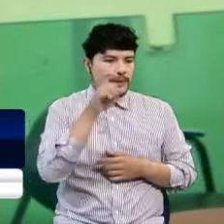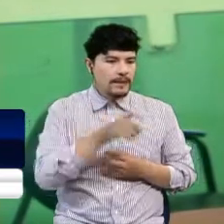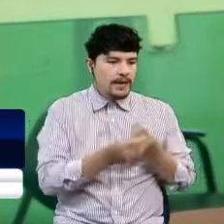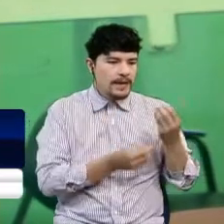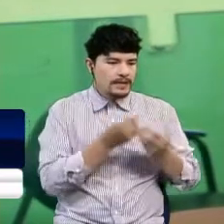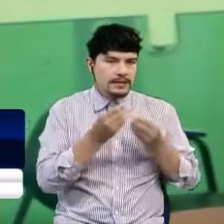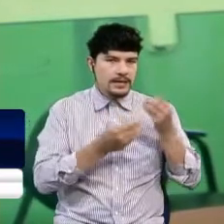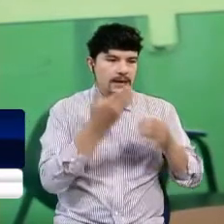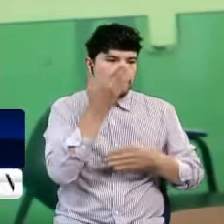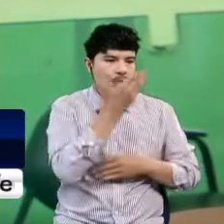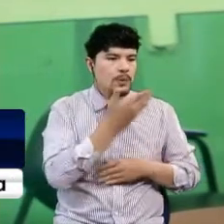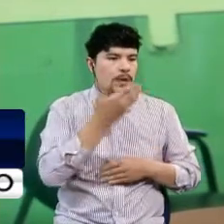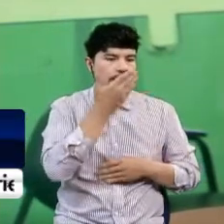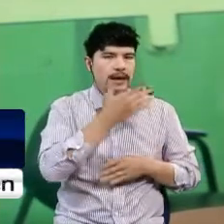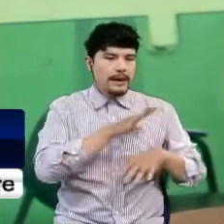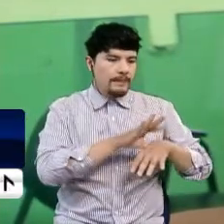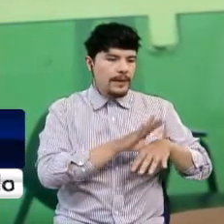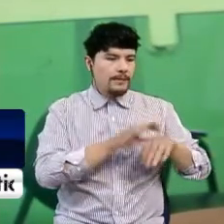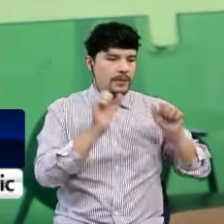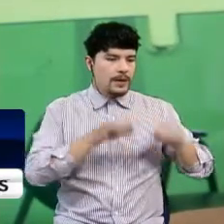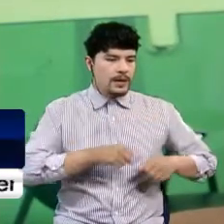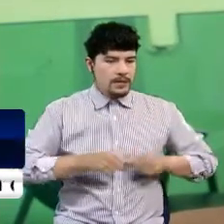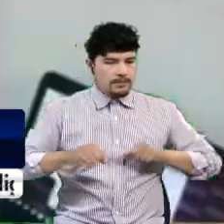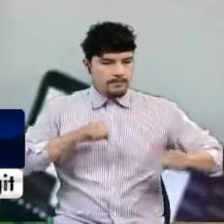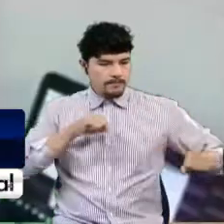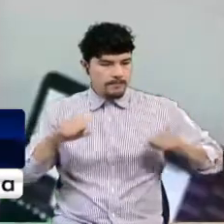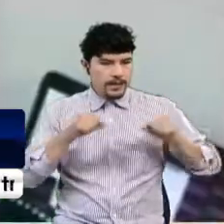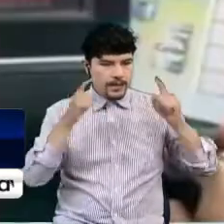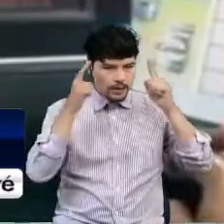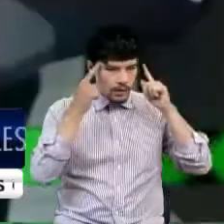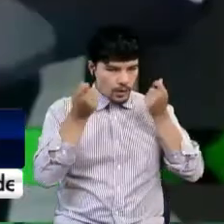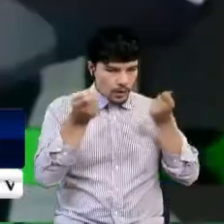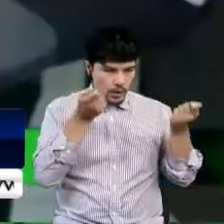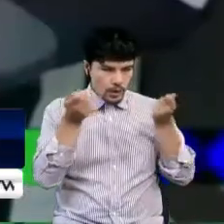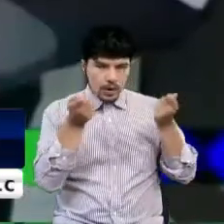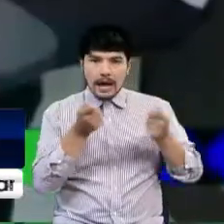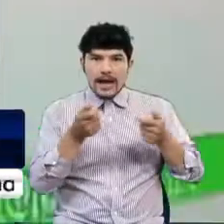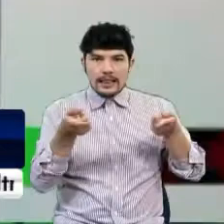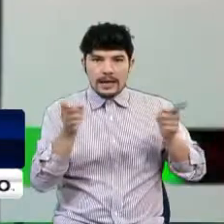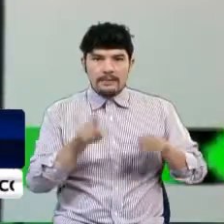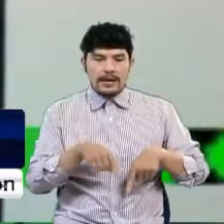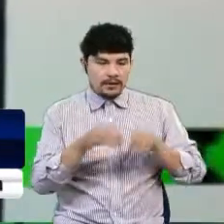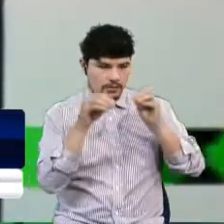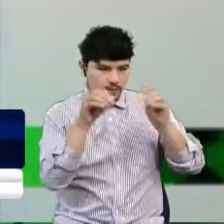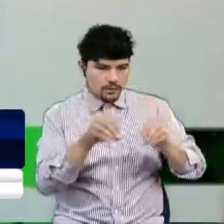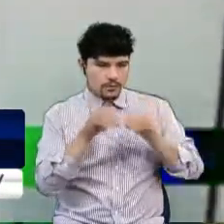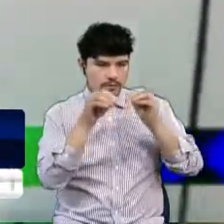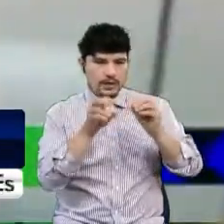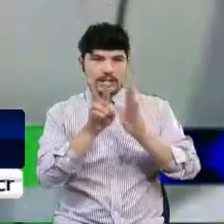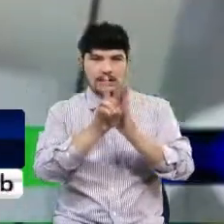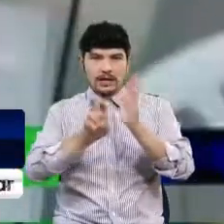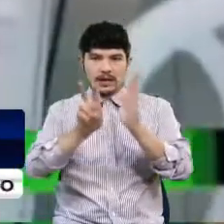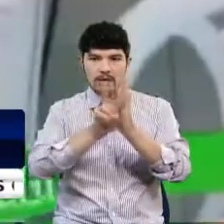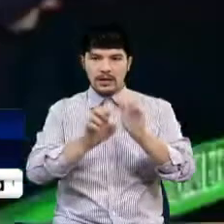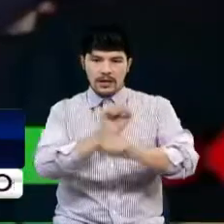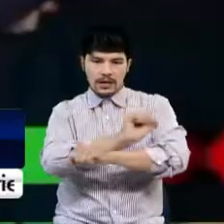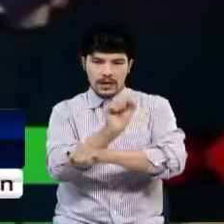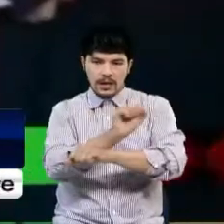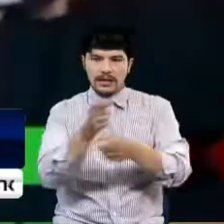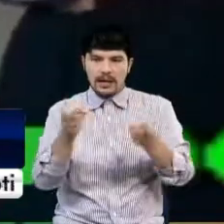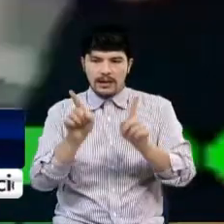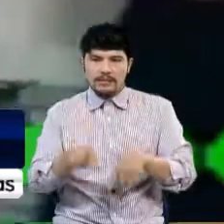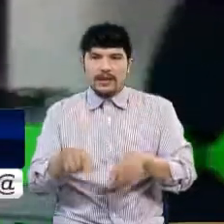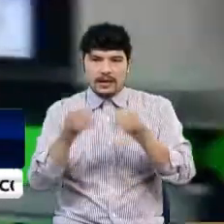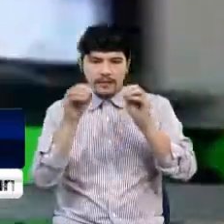para demostrar su actitud física y de coordinación mental y motriz capacitarse en la parte teórica de forma